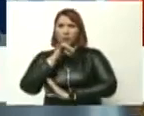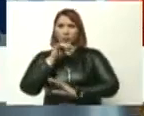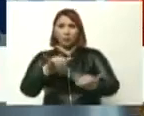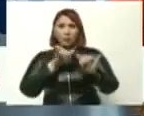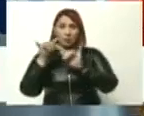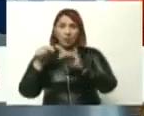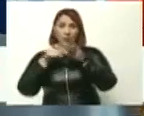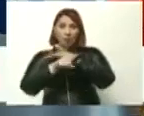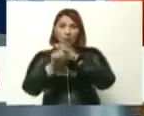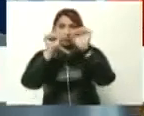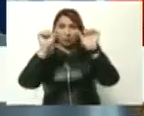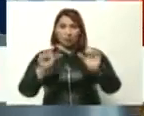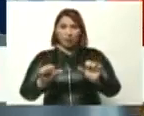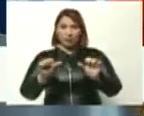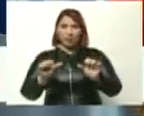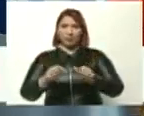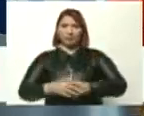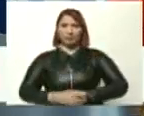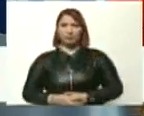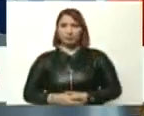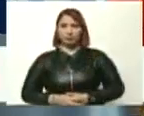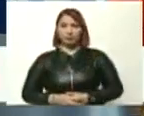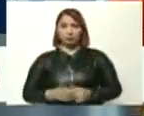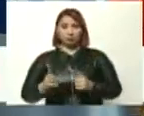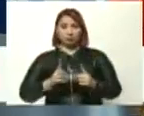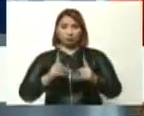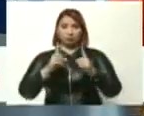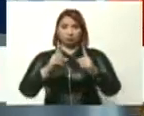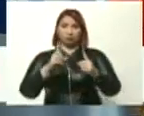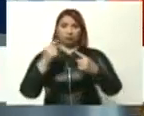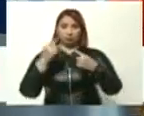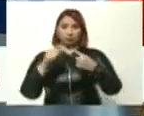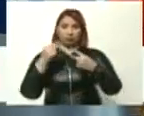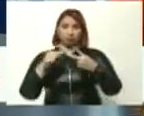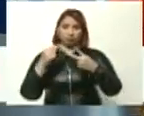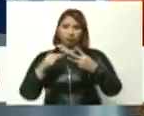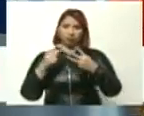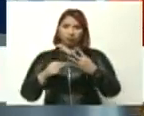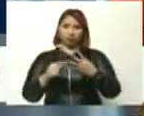el sistema digital de seguimiento de casos,